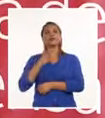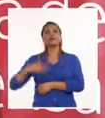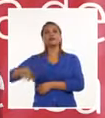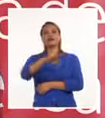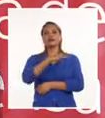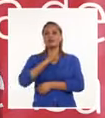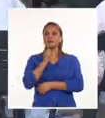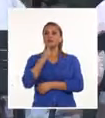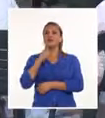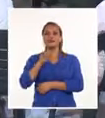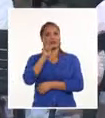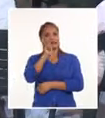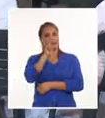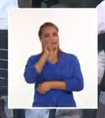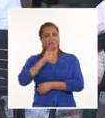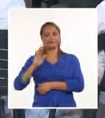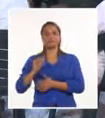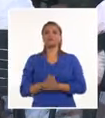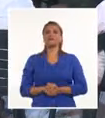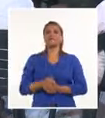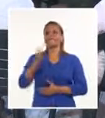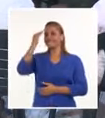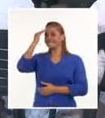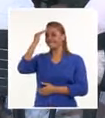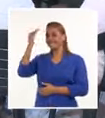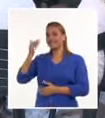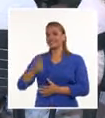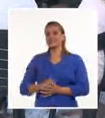la damos por concluida. Muchas gracias. Muchas gracias.